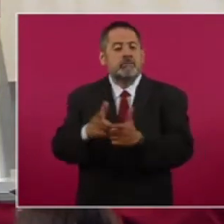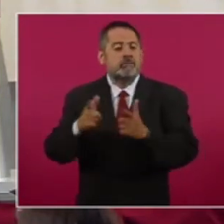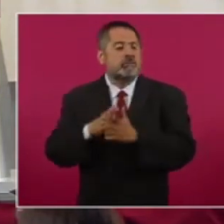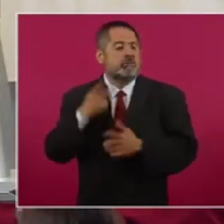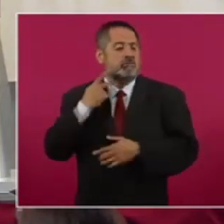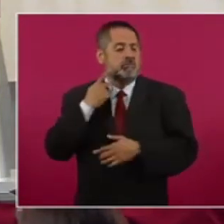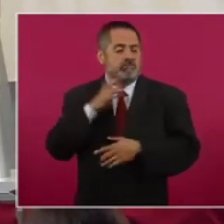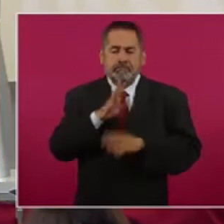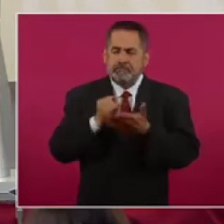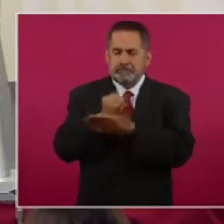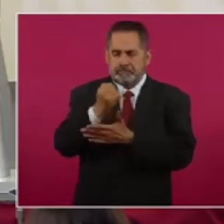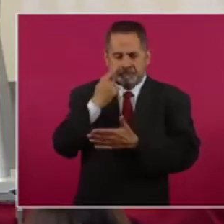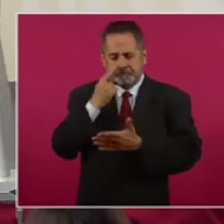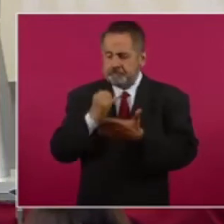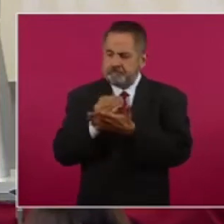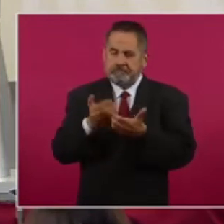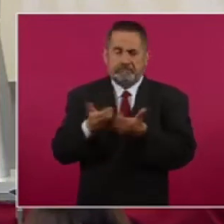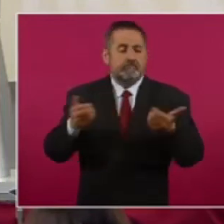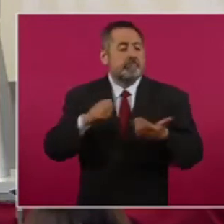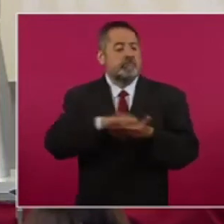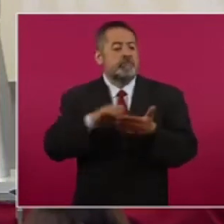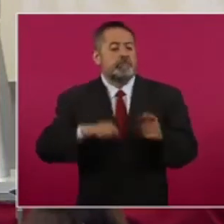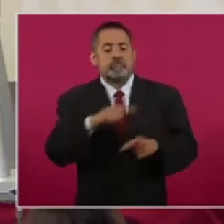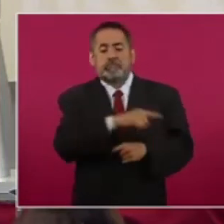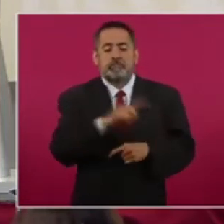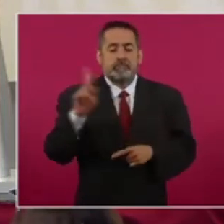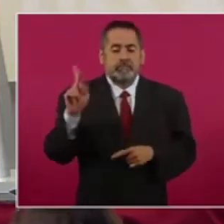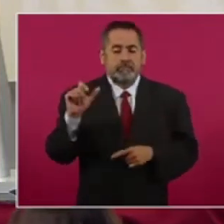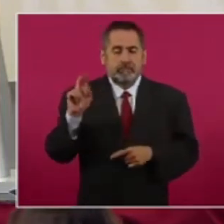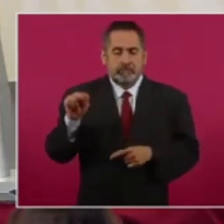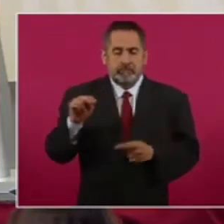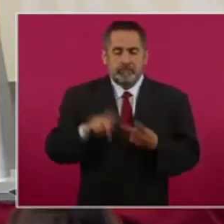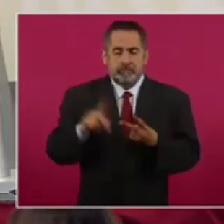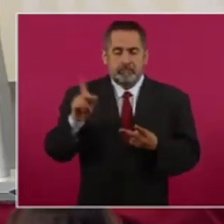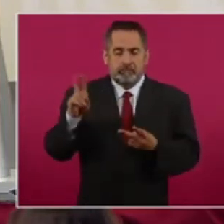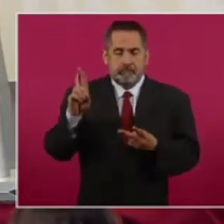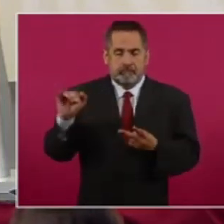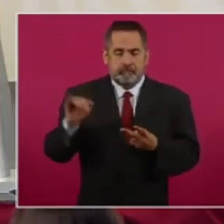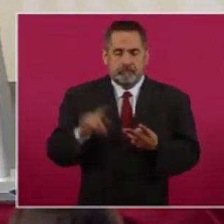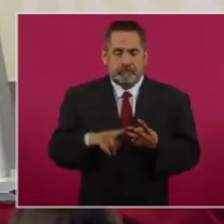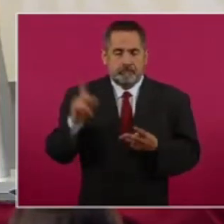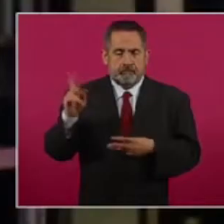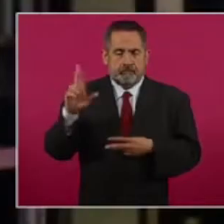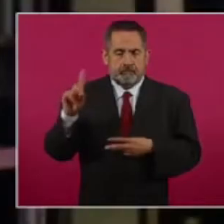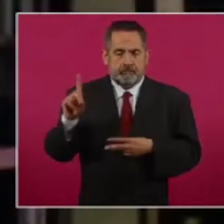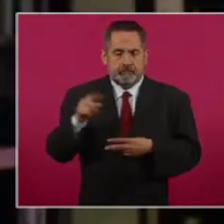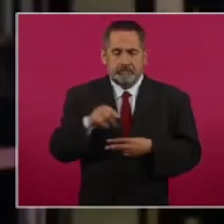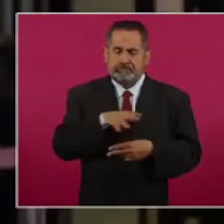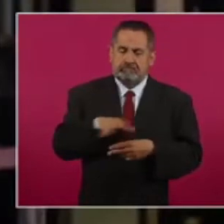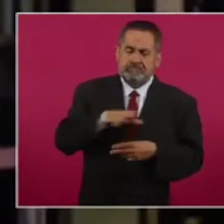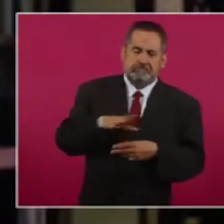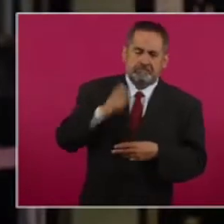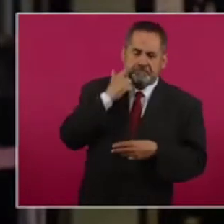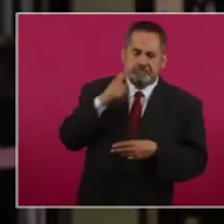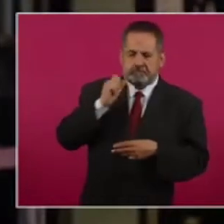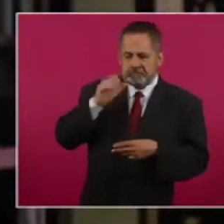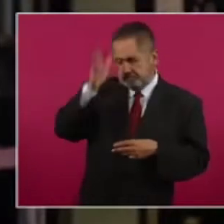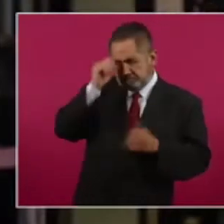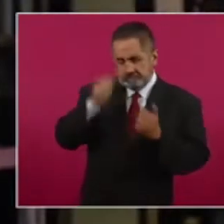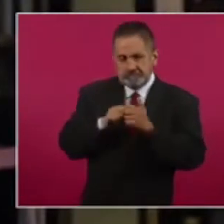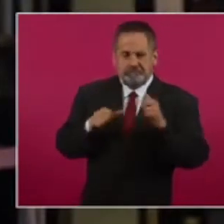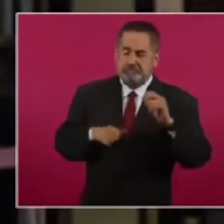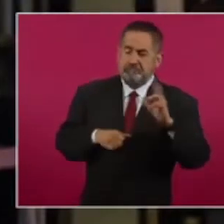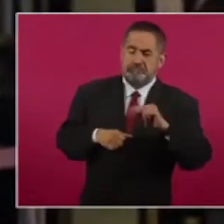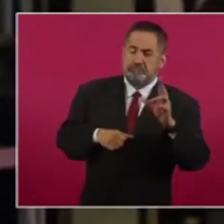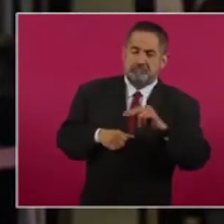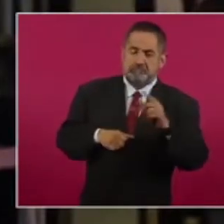su postura. Tal es el caso del Partido Acción Nacional, del PRI y del PRD, que ya rechazaron esta propuesta,